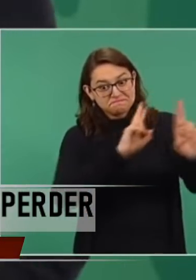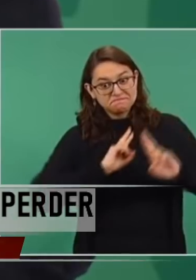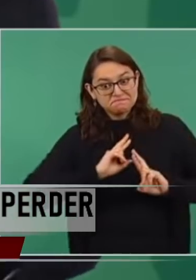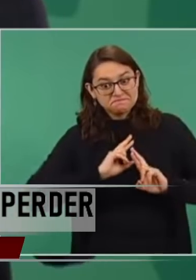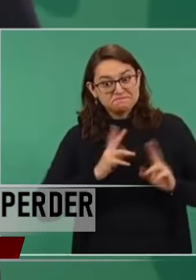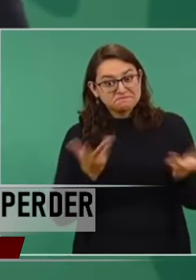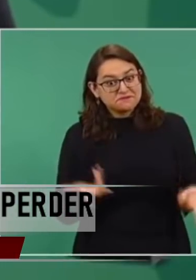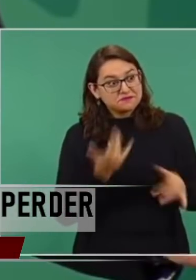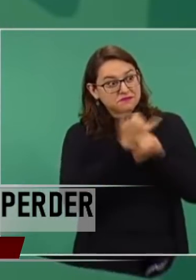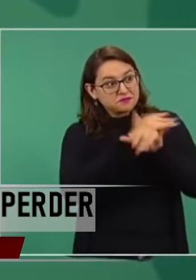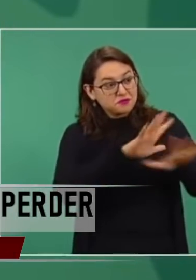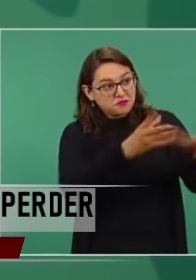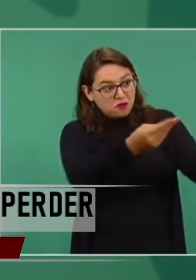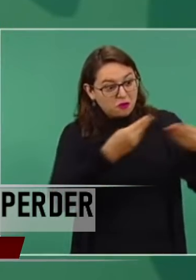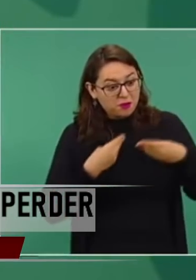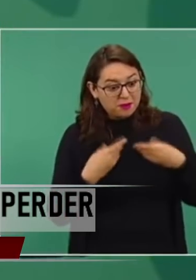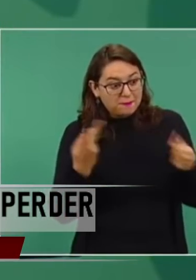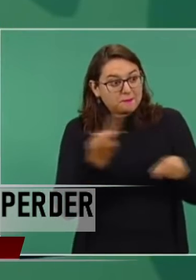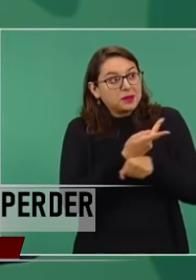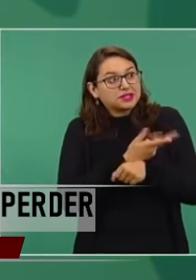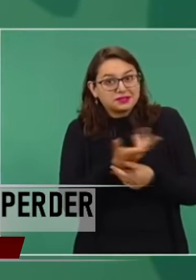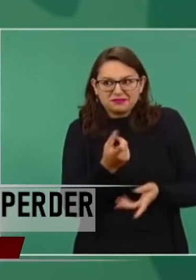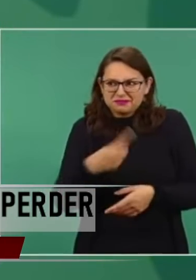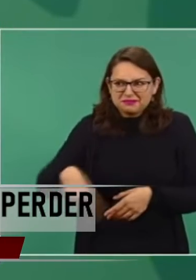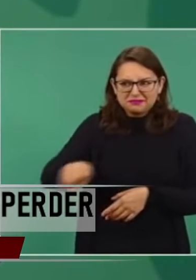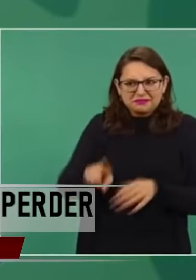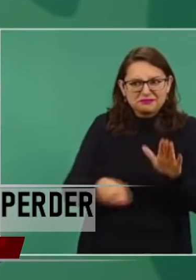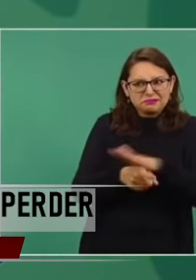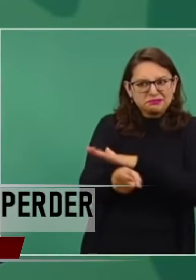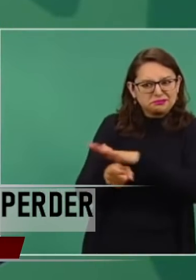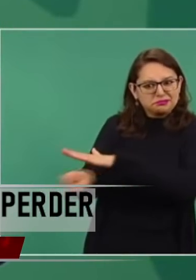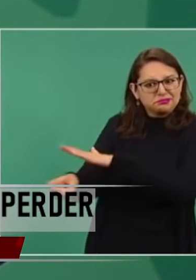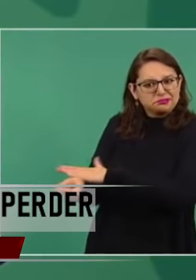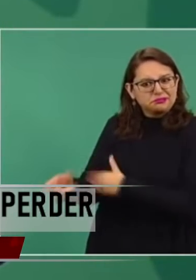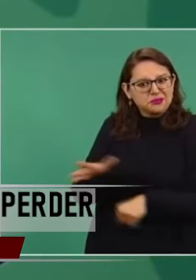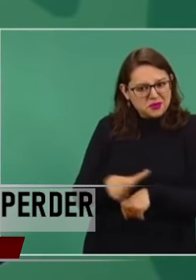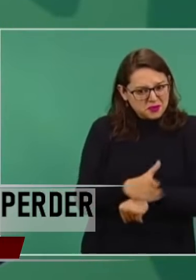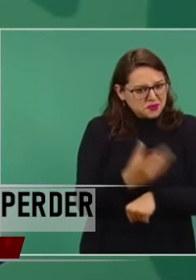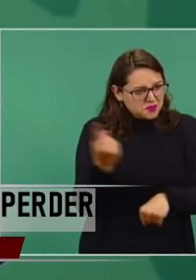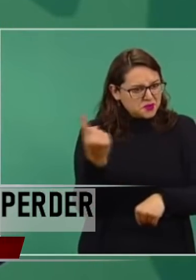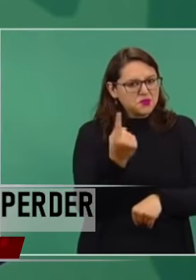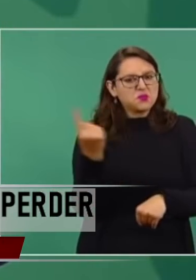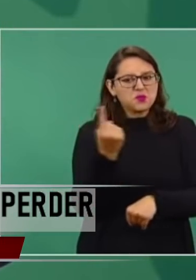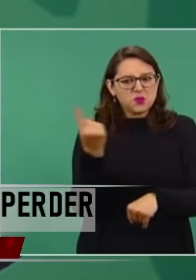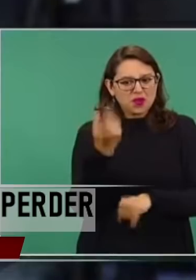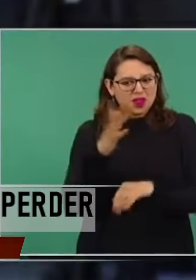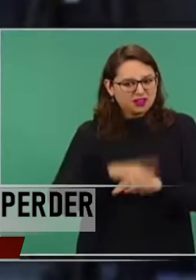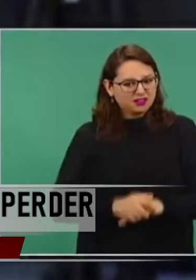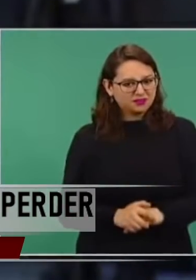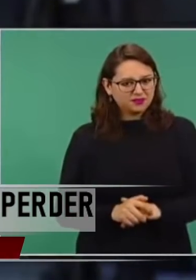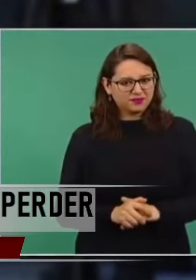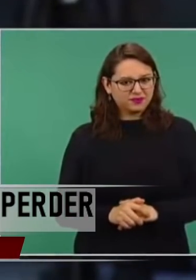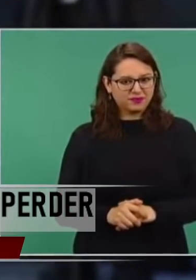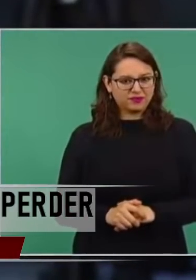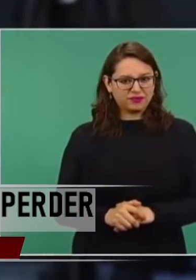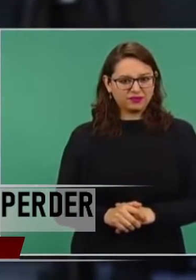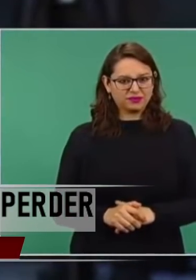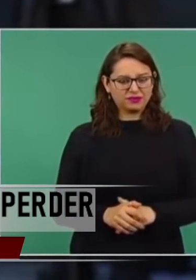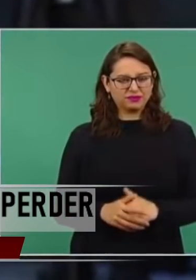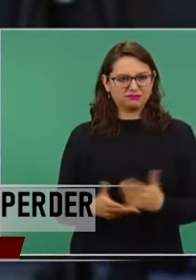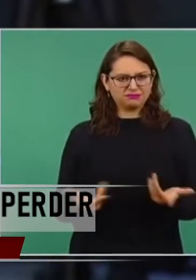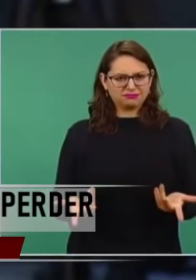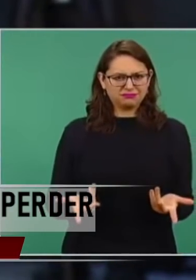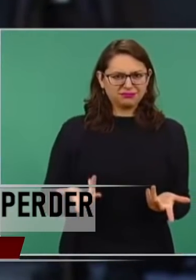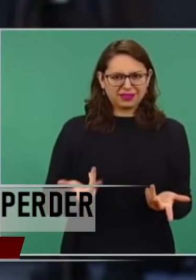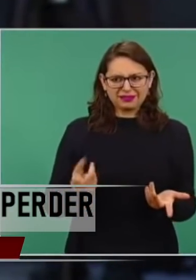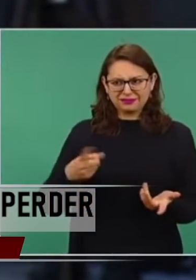nos informe por qué entrega dinero a publicaciones